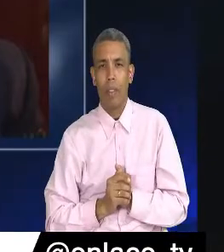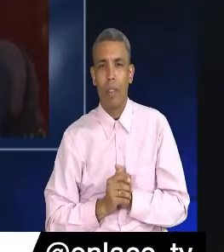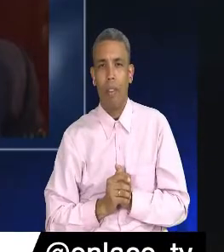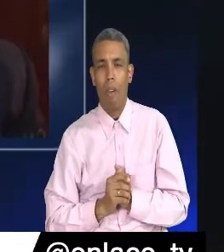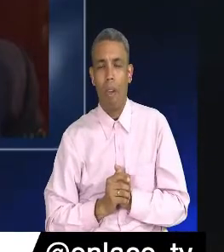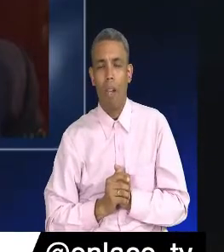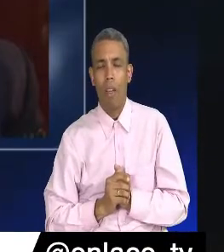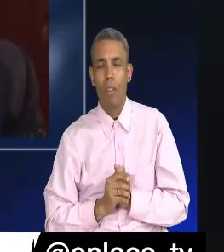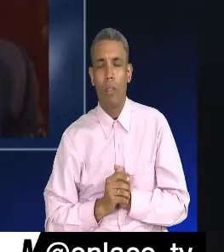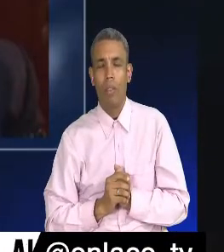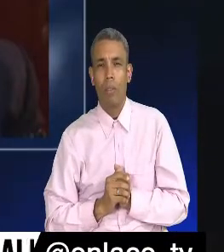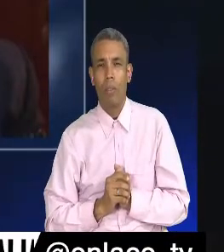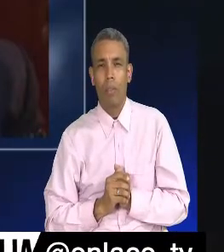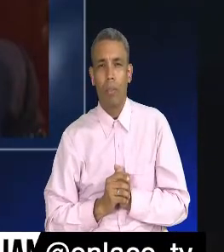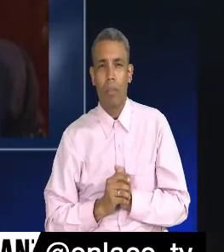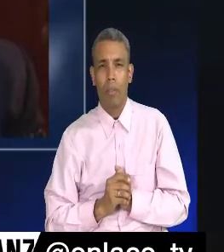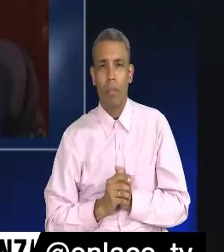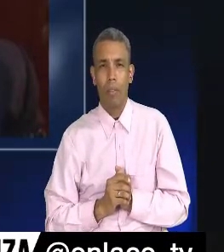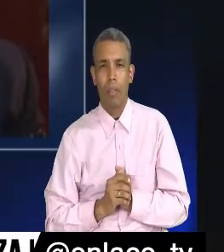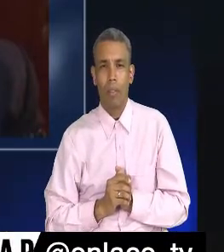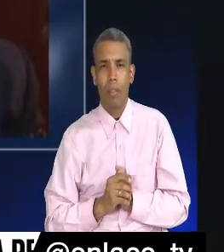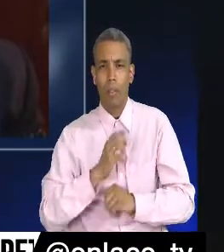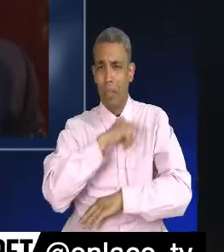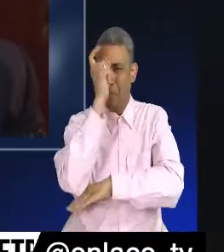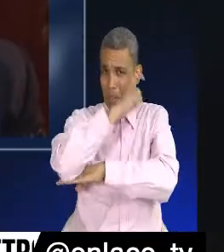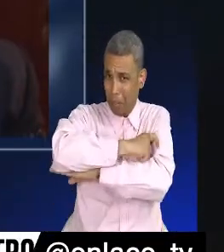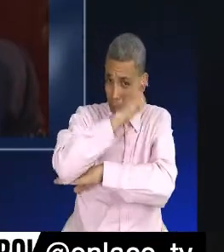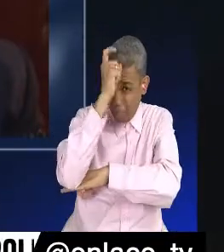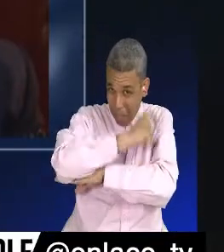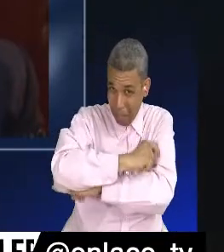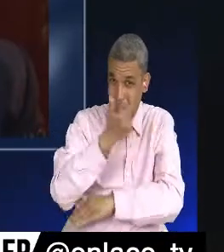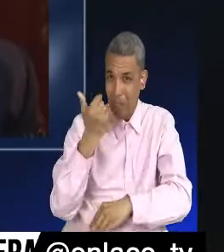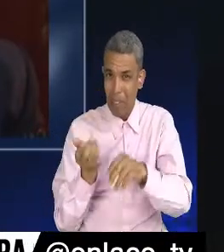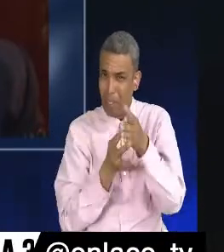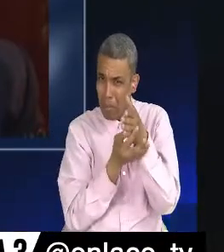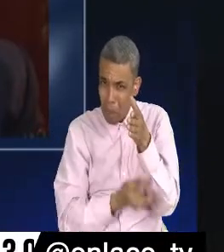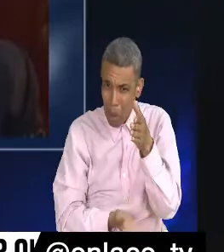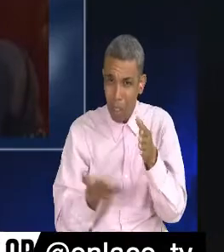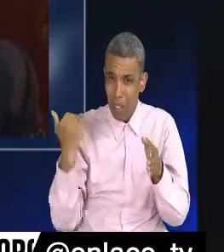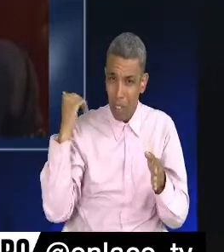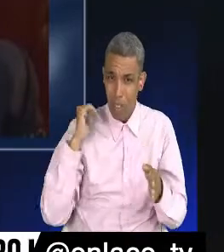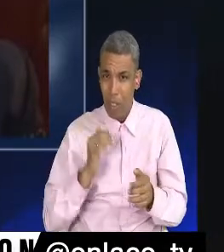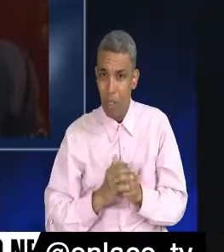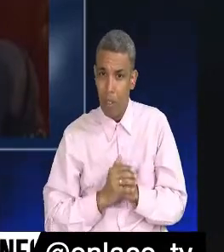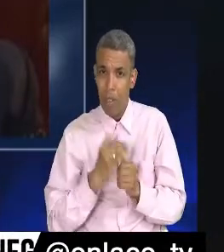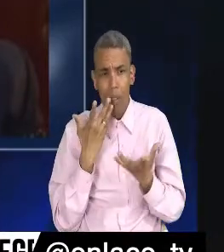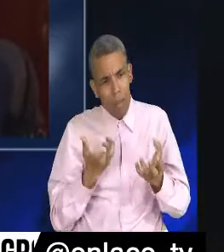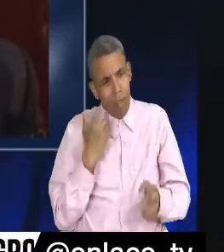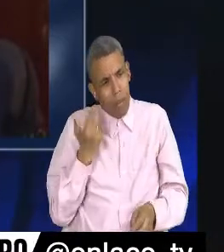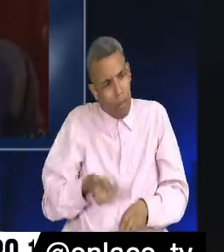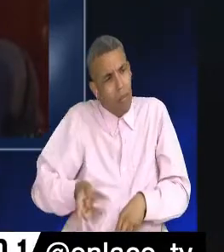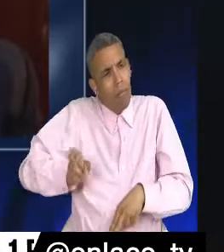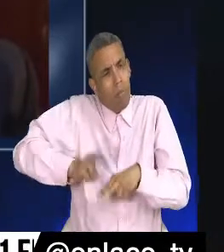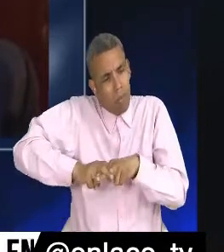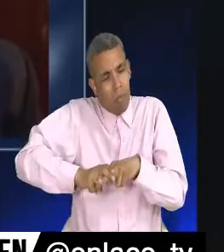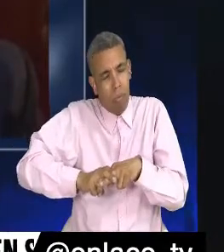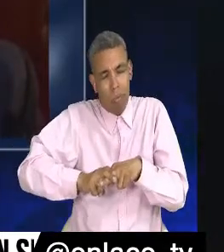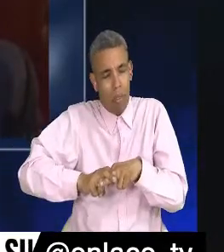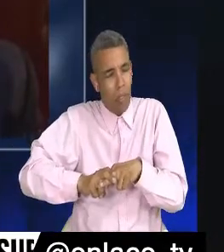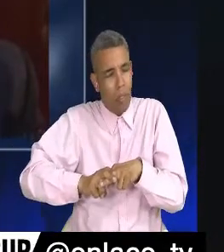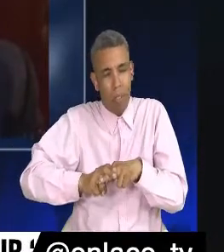ocurrió por la baja de los precios del petróleo y la suspensión del proyecto de modernización. Y el tercer portazo es cuando presentamos el proyecto de